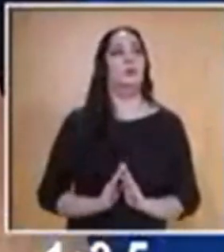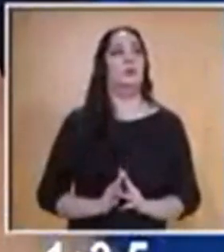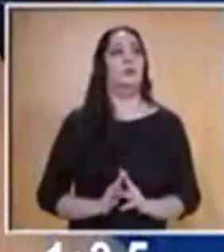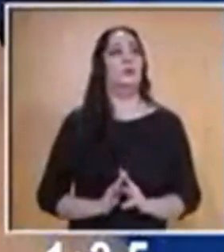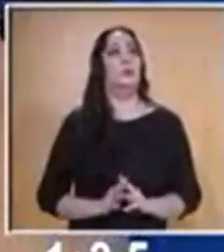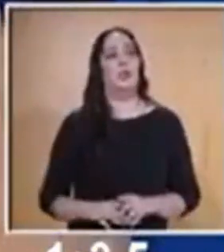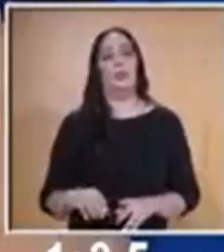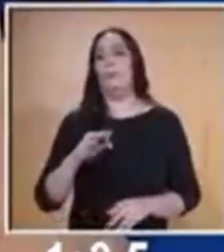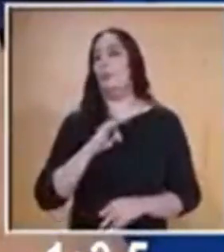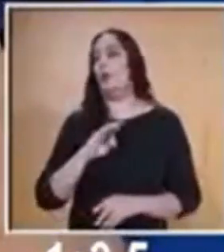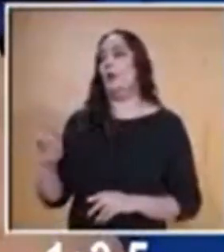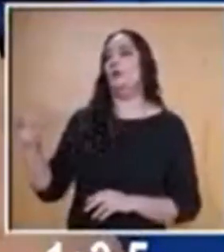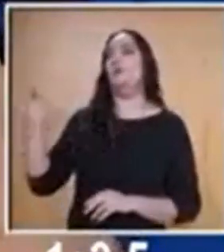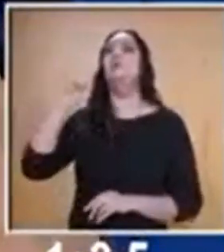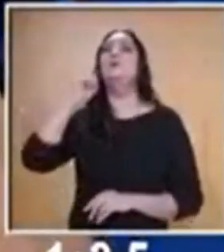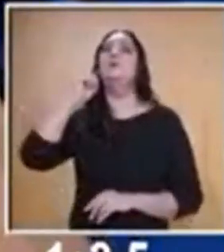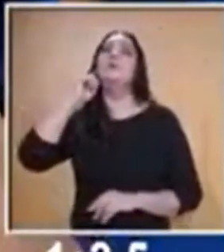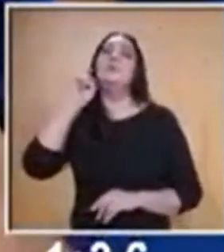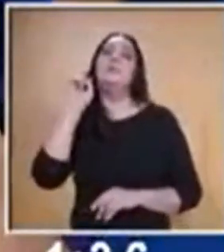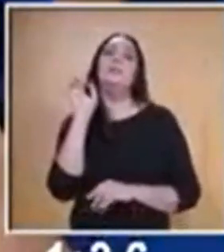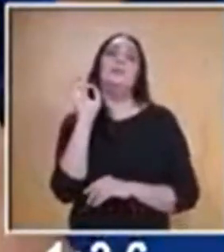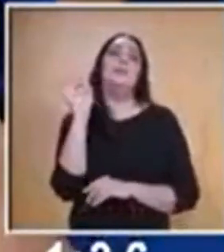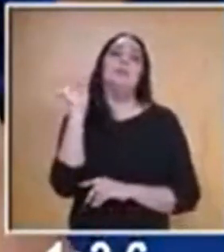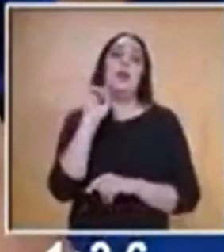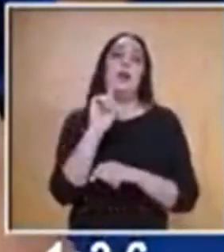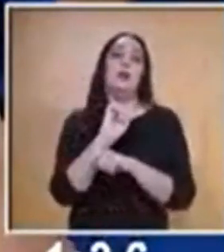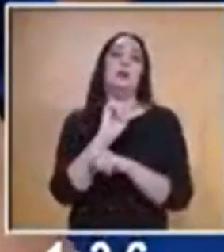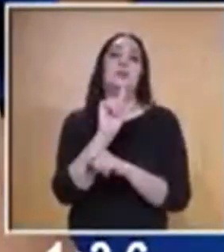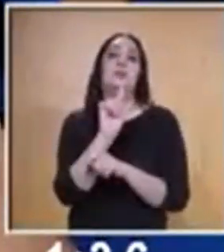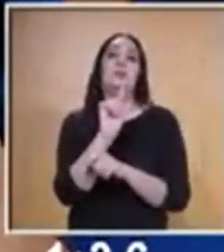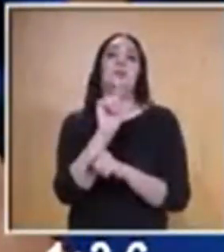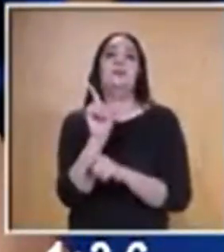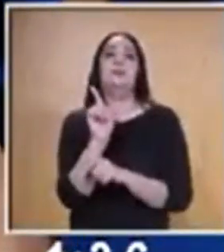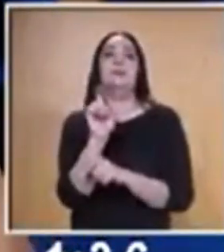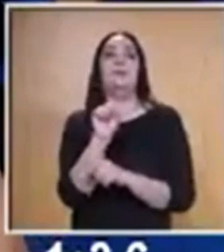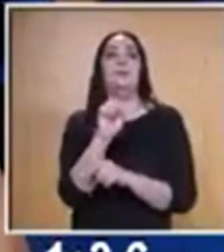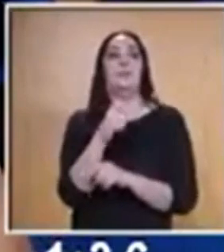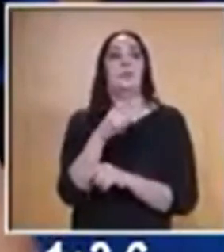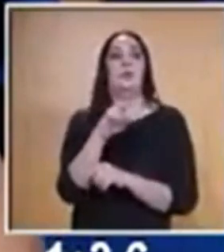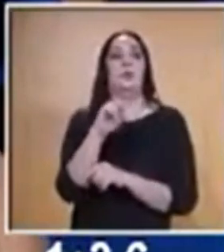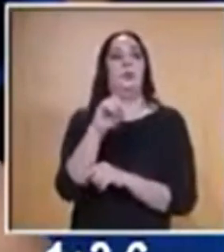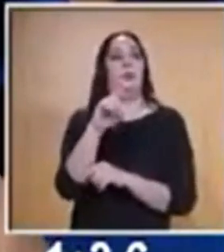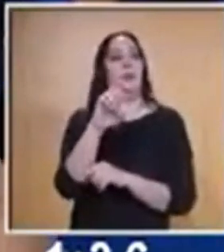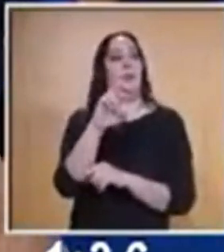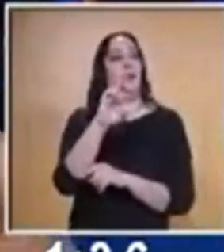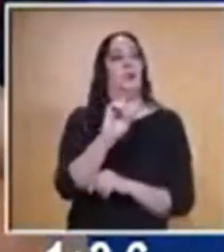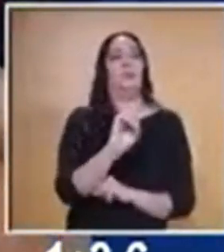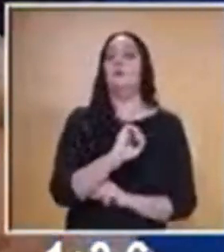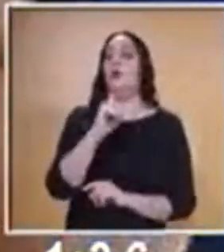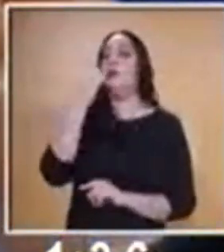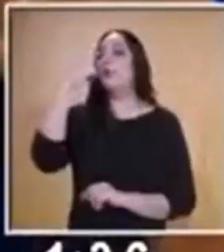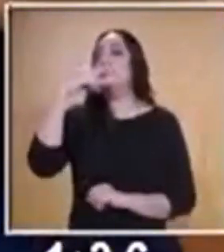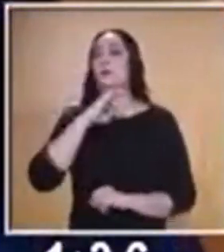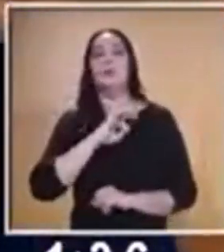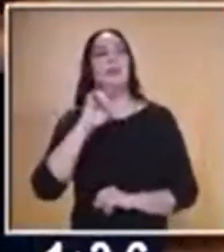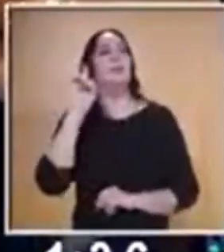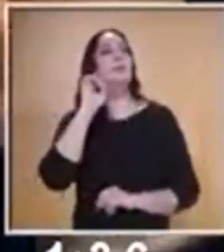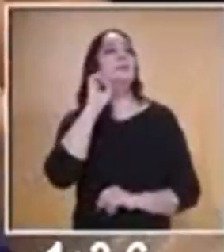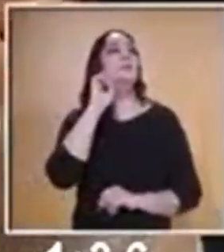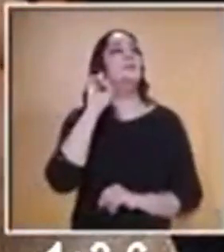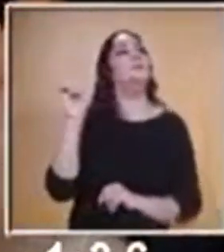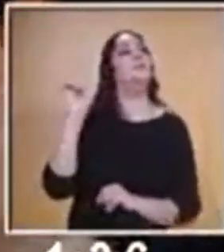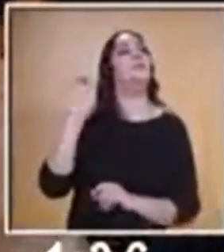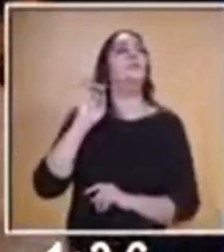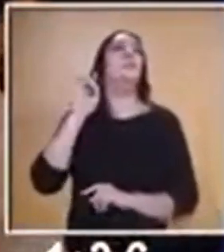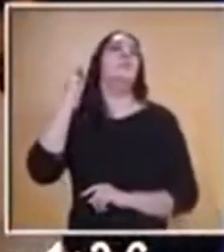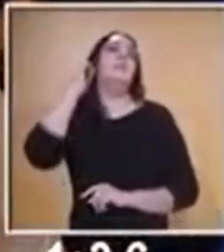con el que se pudiera escuchar el segundero. Ahí a simple oído se escucha, maestra, el segundero.